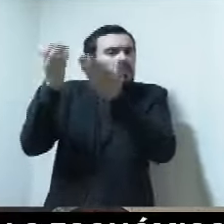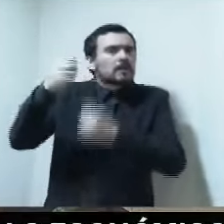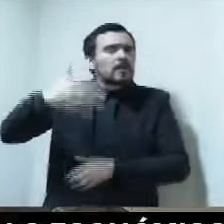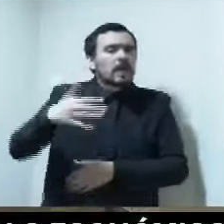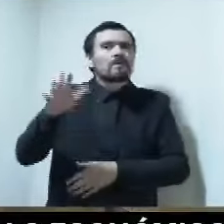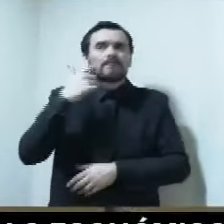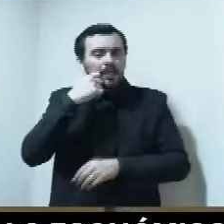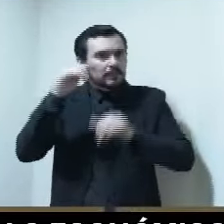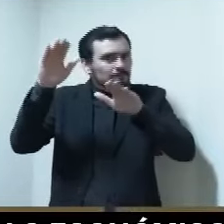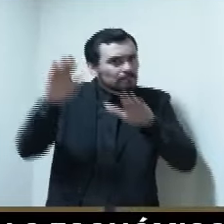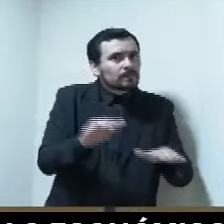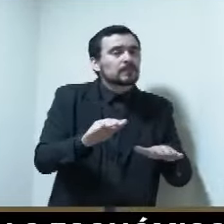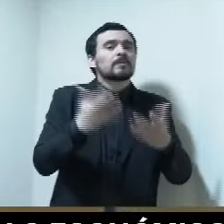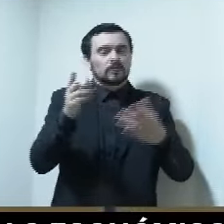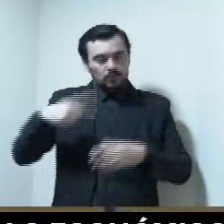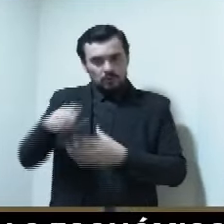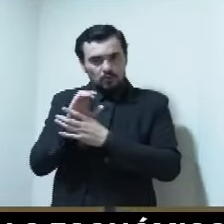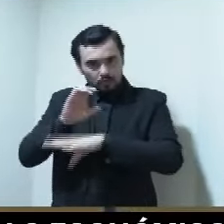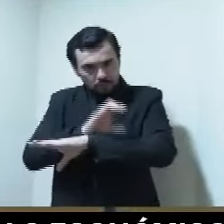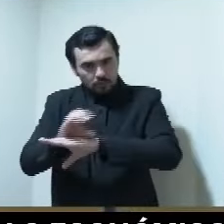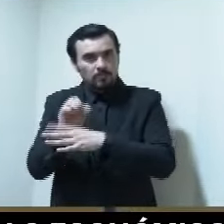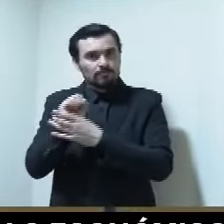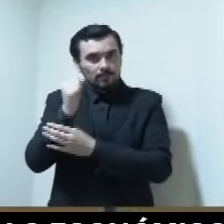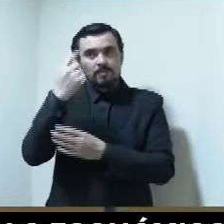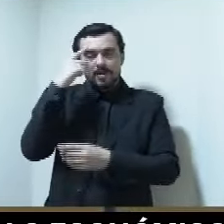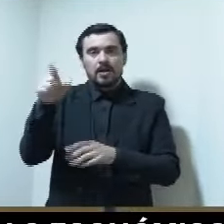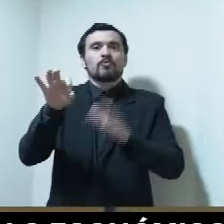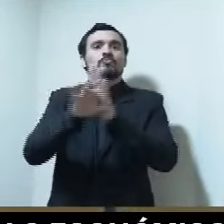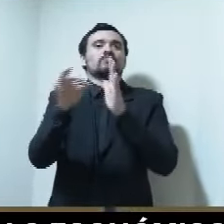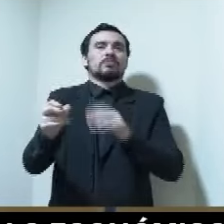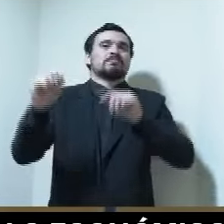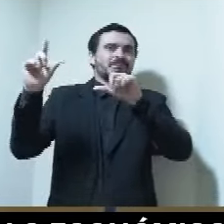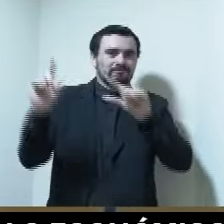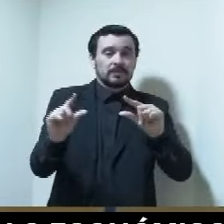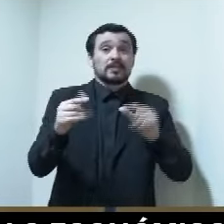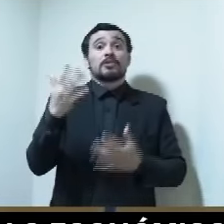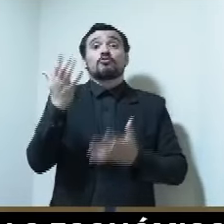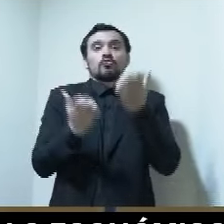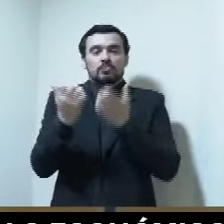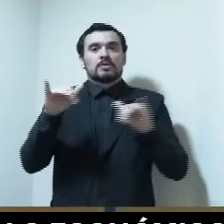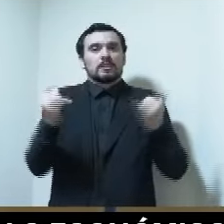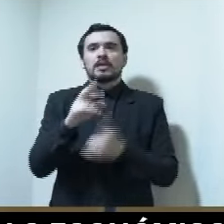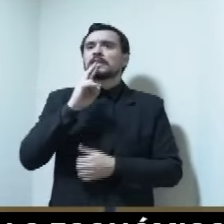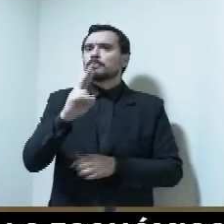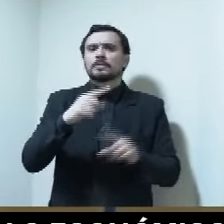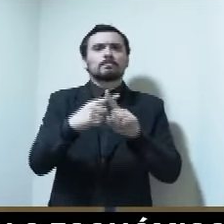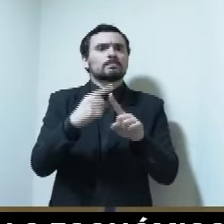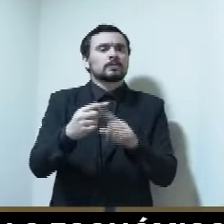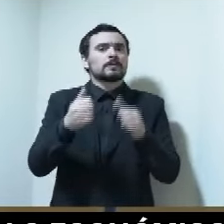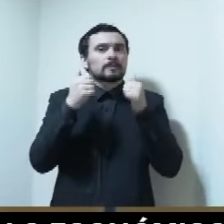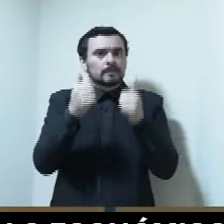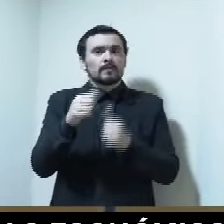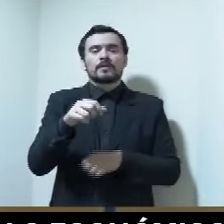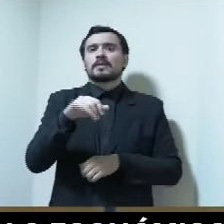ello seguiremos haciendo esfuerzos para llegar a este objetivo. Nuestra economía ha respondido positivamente,